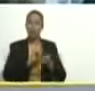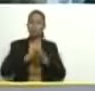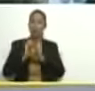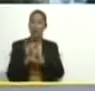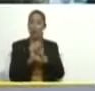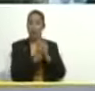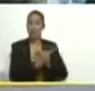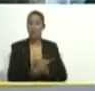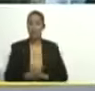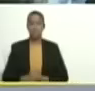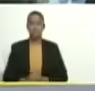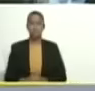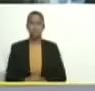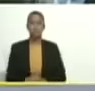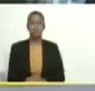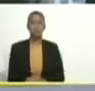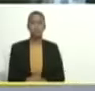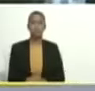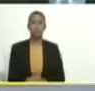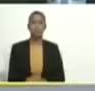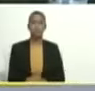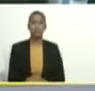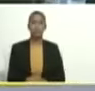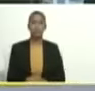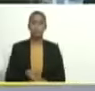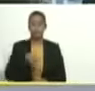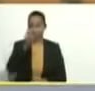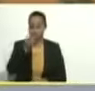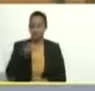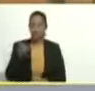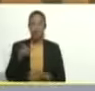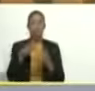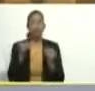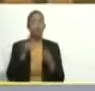compañera, Grecia Colmenares, América,